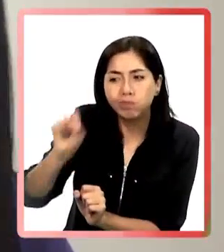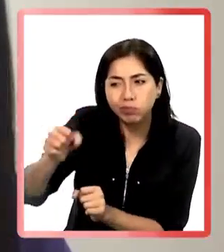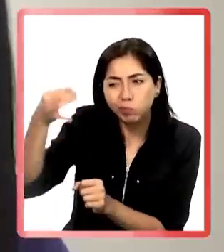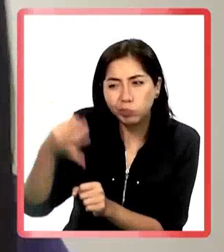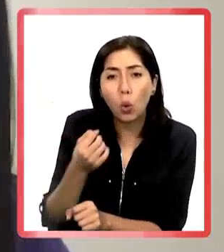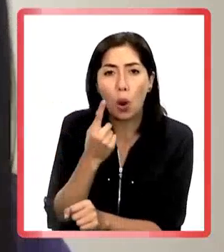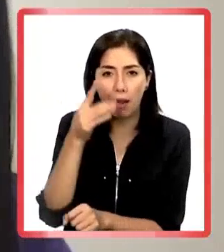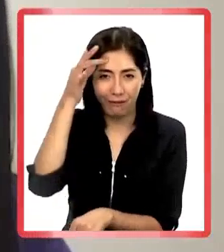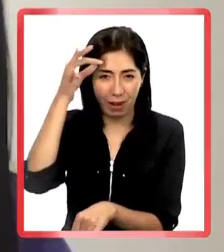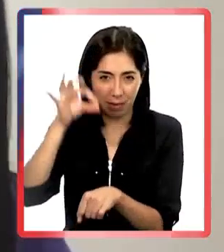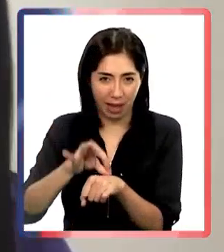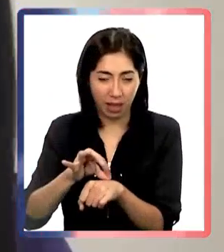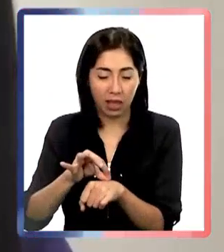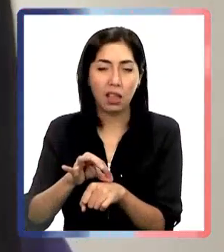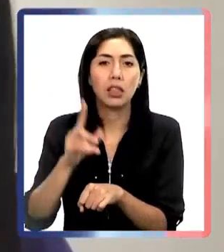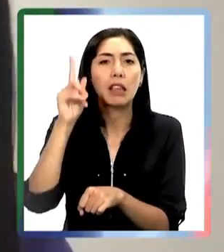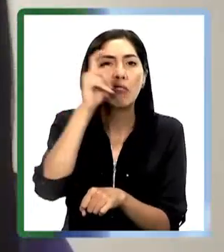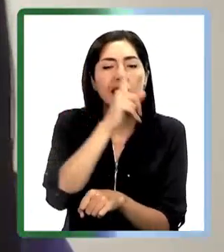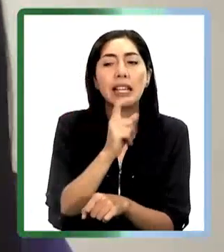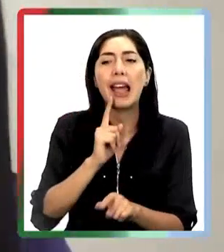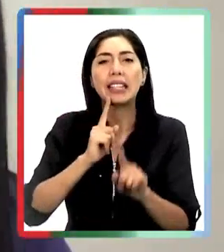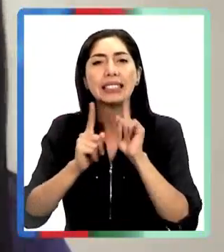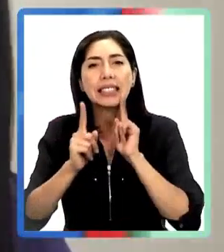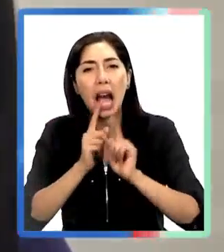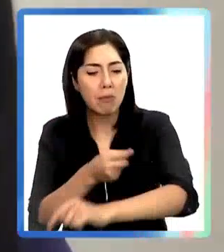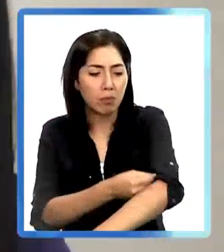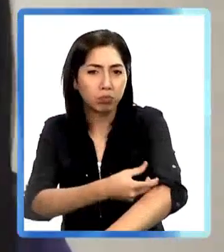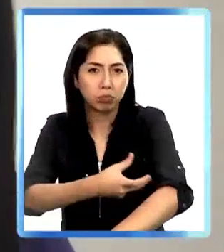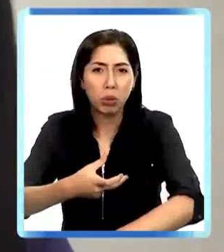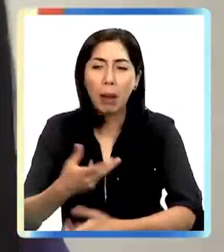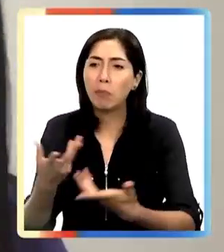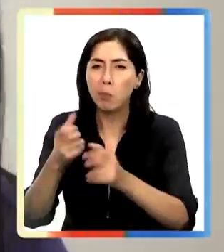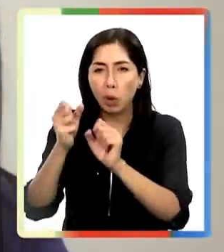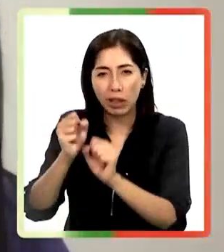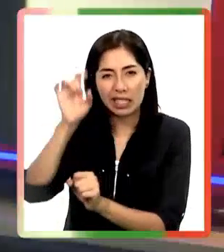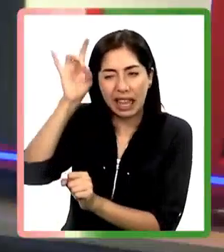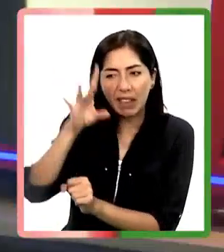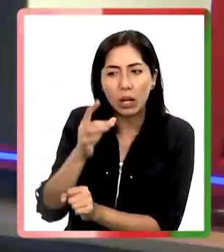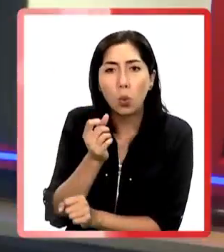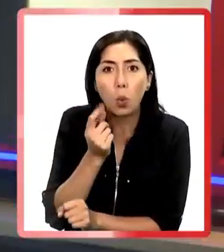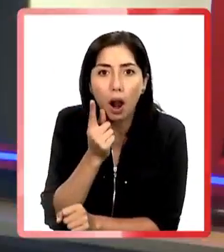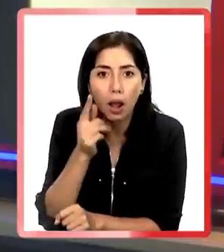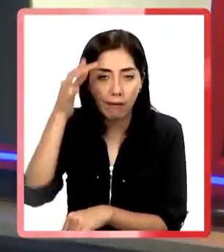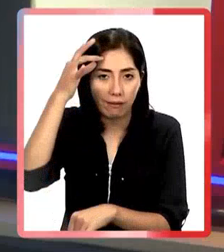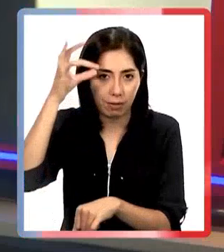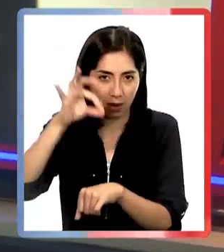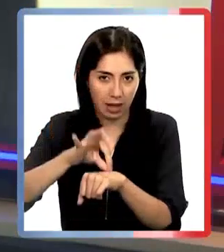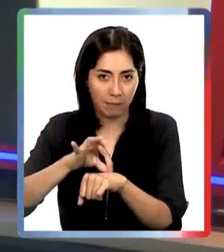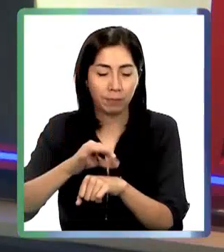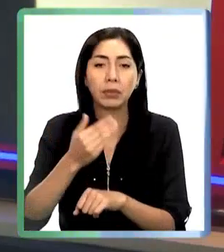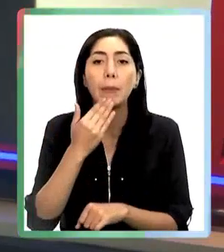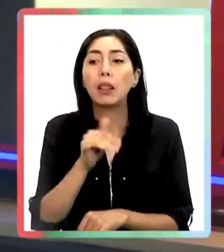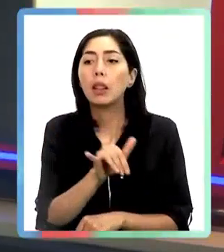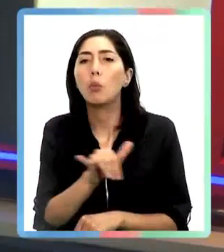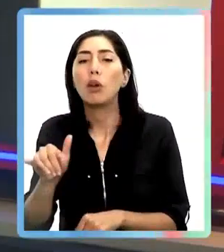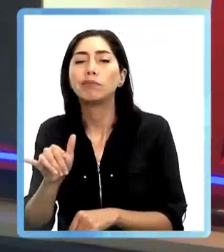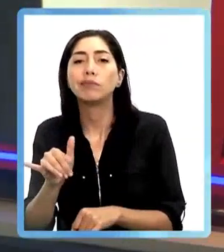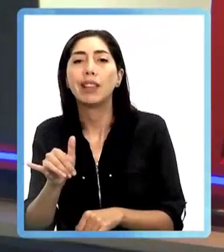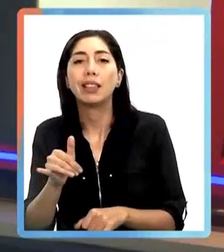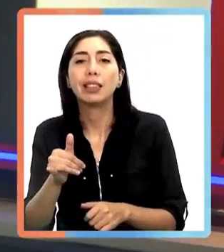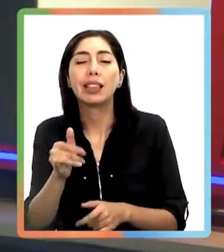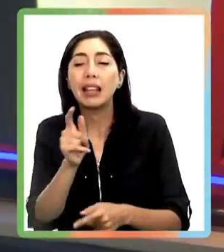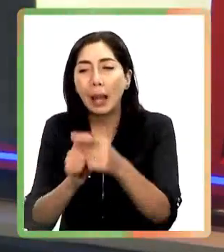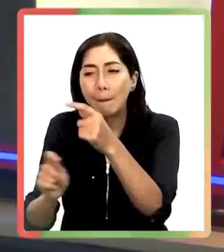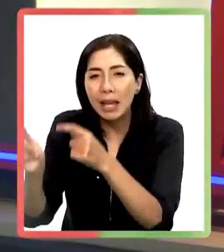diagnóstico. Dificultades de exámenes para poder saber efectivamente de qué estamos hablando, dificultades después de acceso al tratamiento